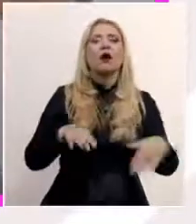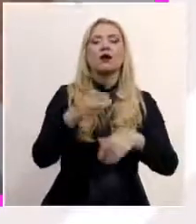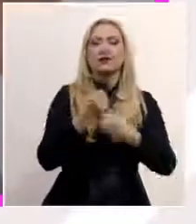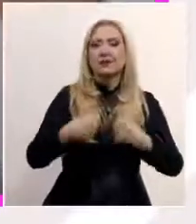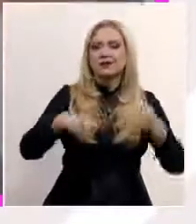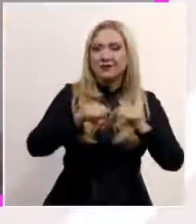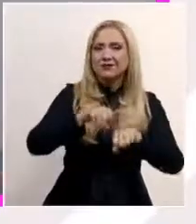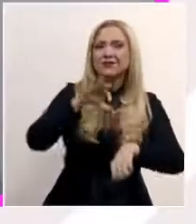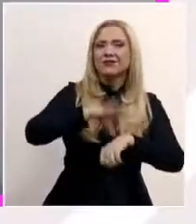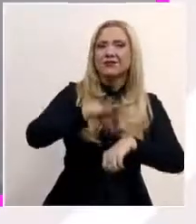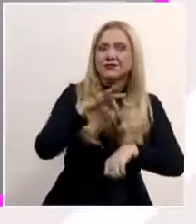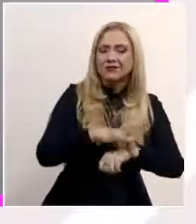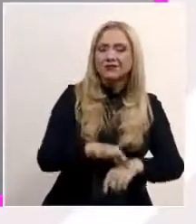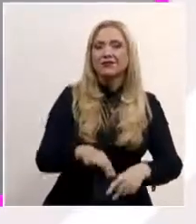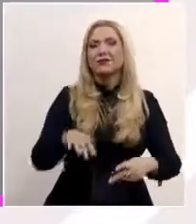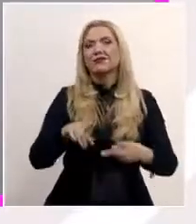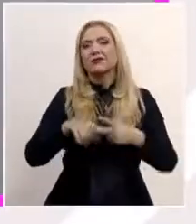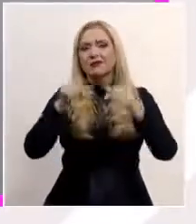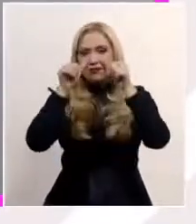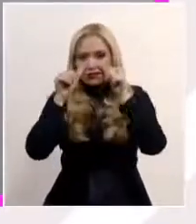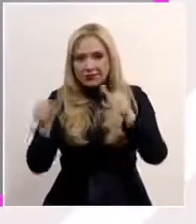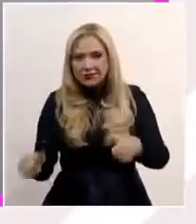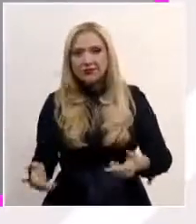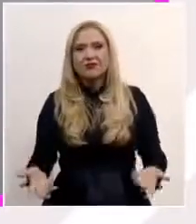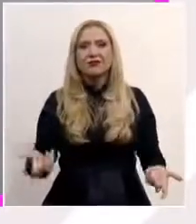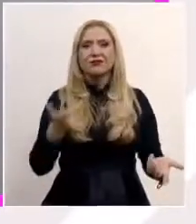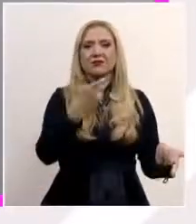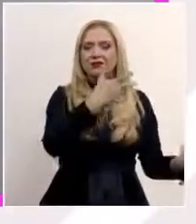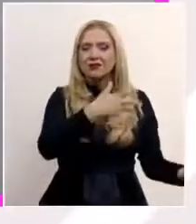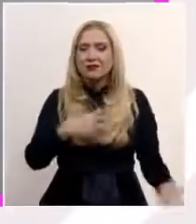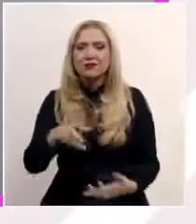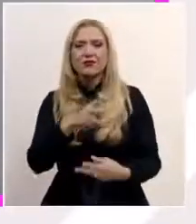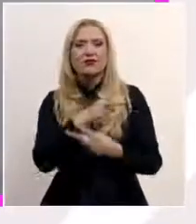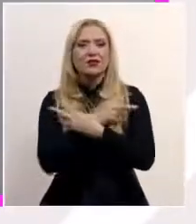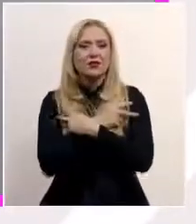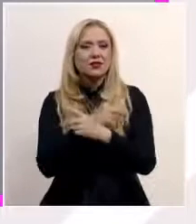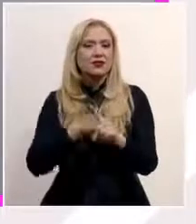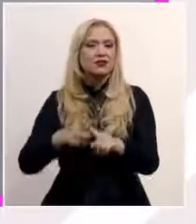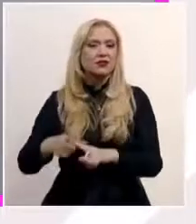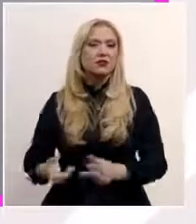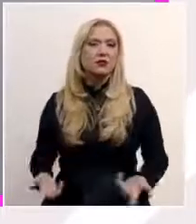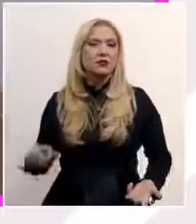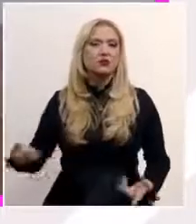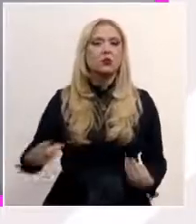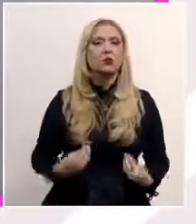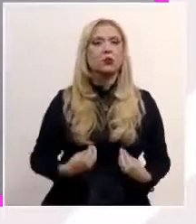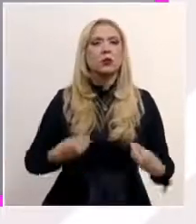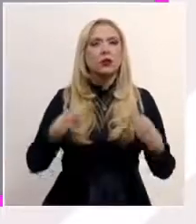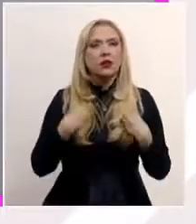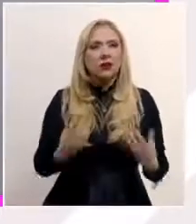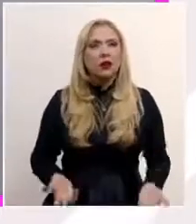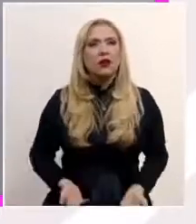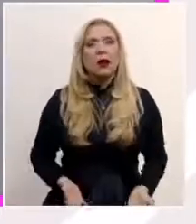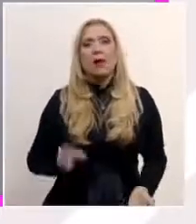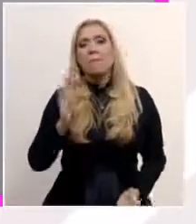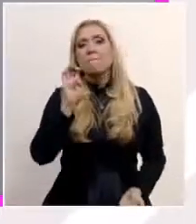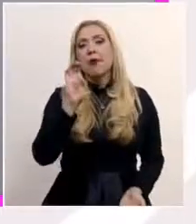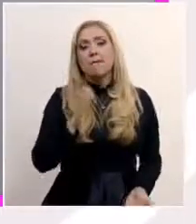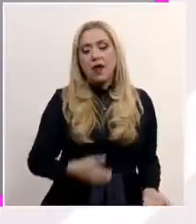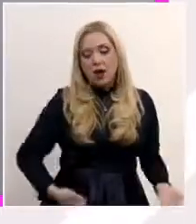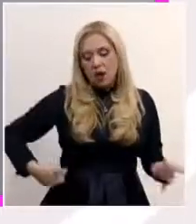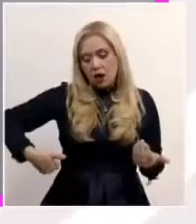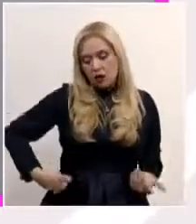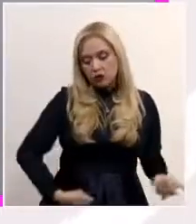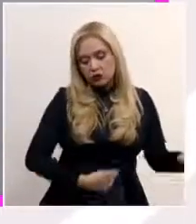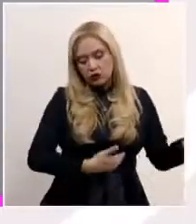social, de acceso a la salud, pero también un impacto directo en la vida, en el desarrollo de los bebés. Por ejemplo,